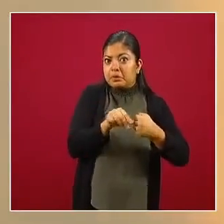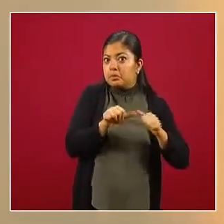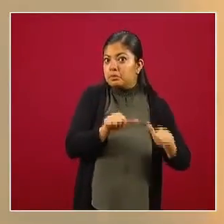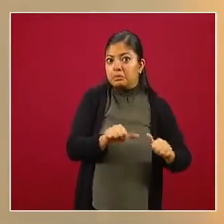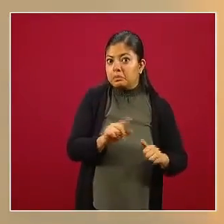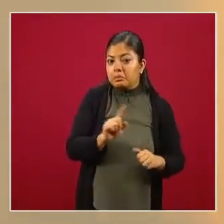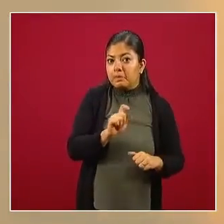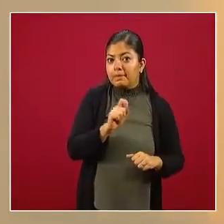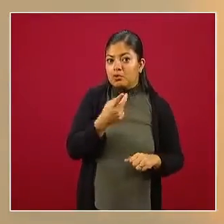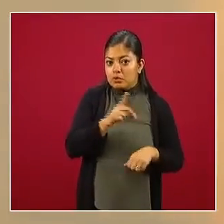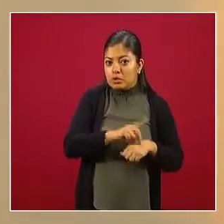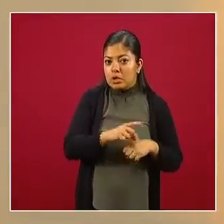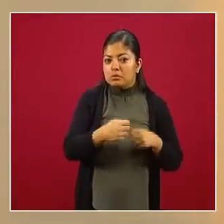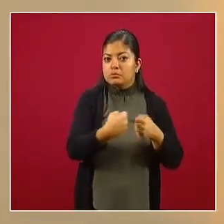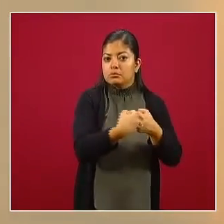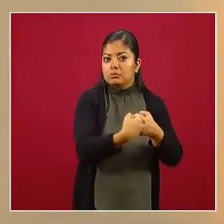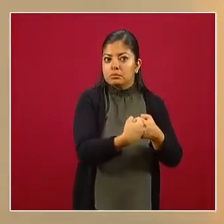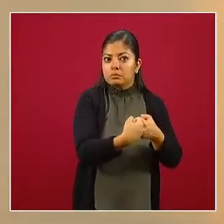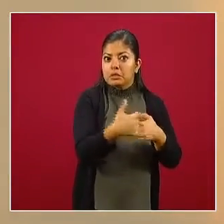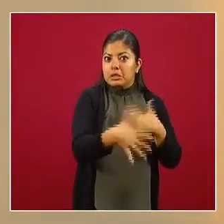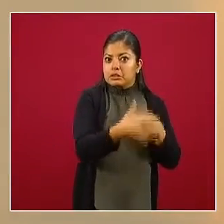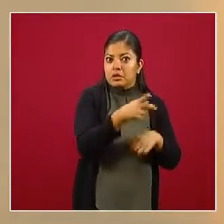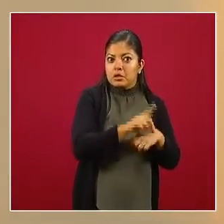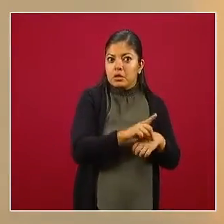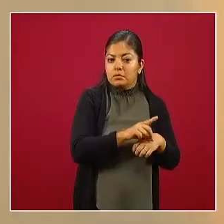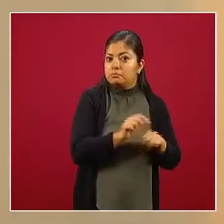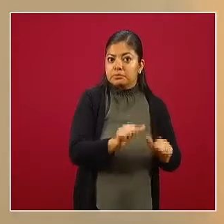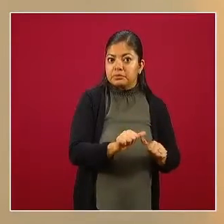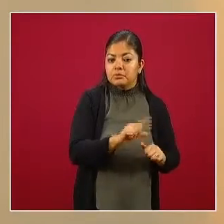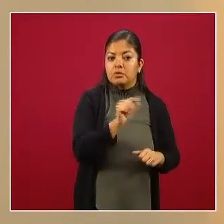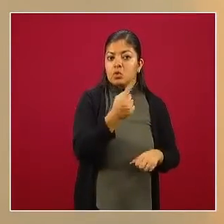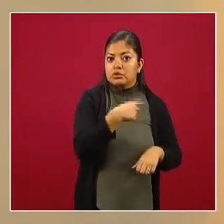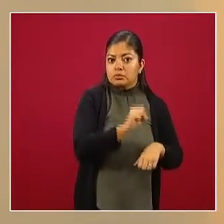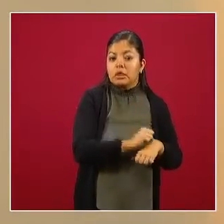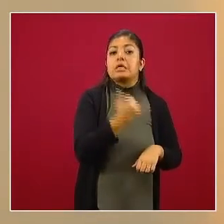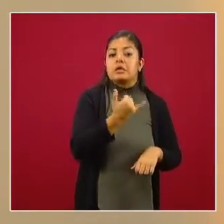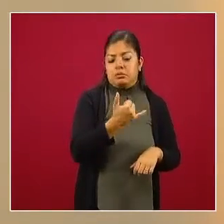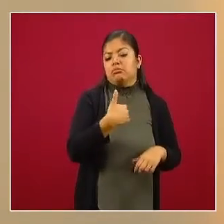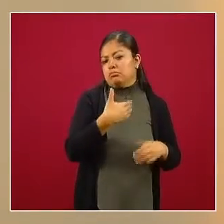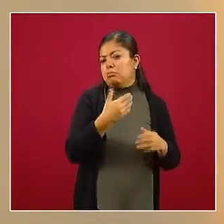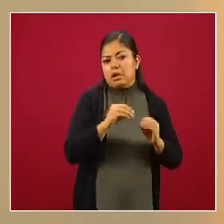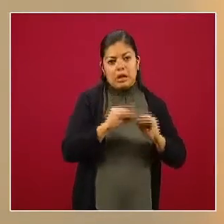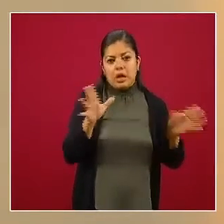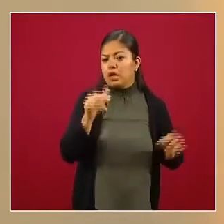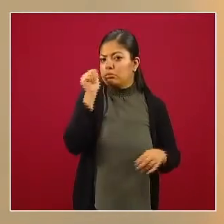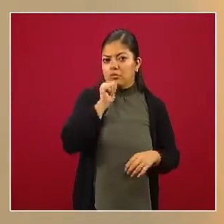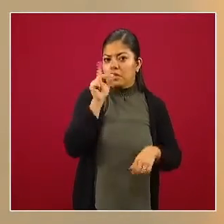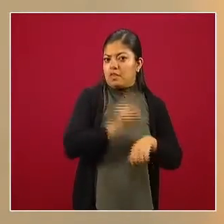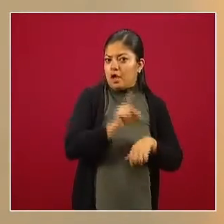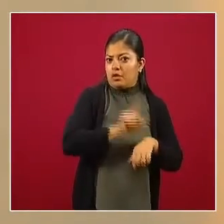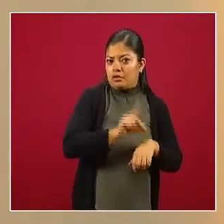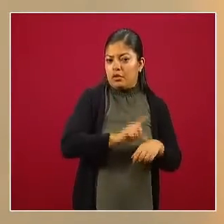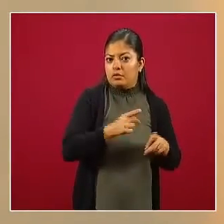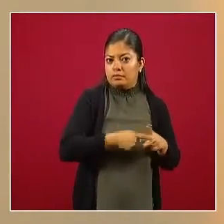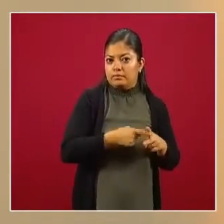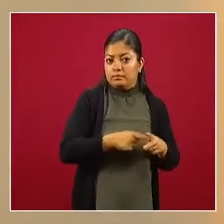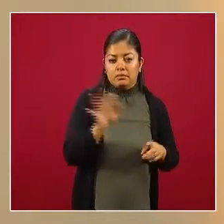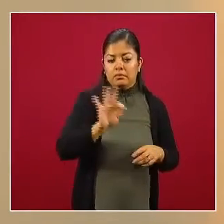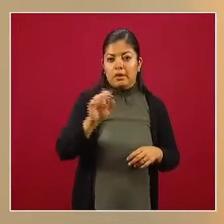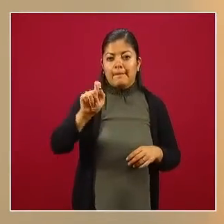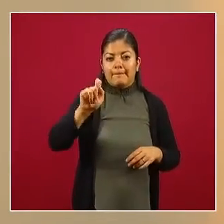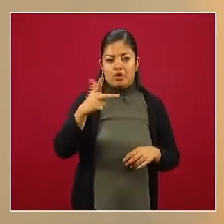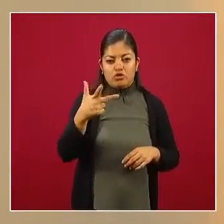15 días y desde luego en una semana y desde luego en tiempo real, porque lo estamos monitorizando todos los días. Entonces empezamos con 28,